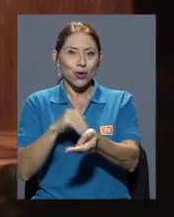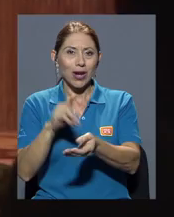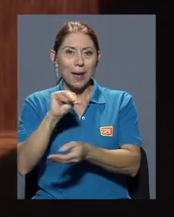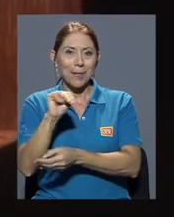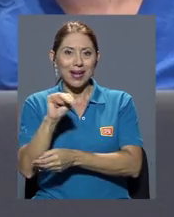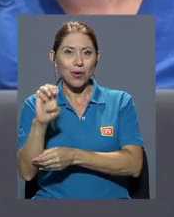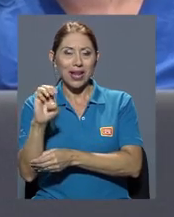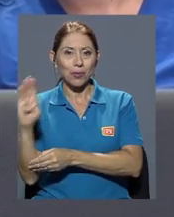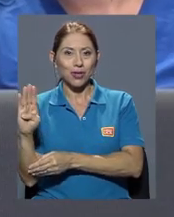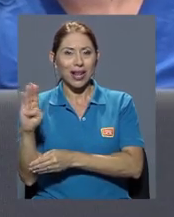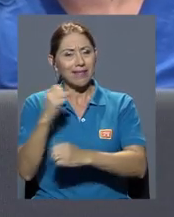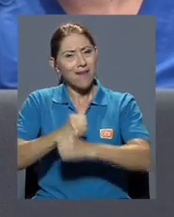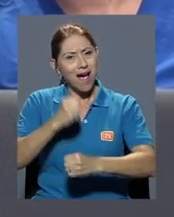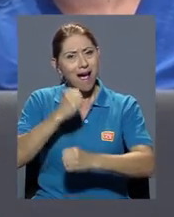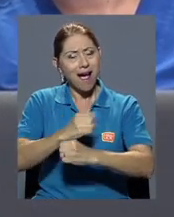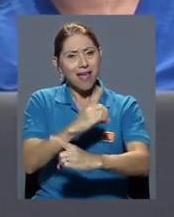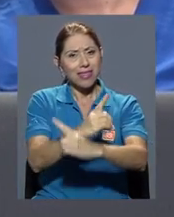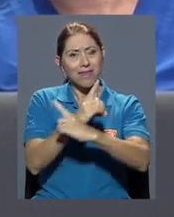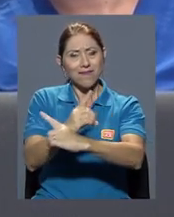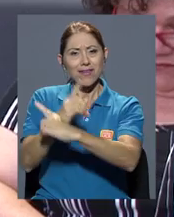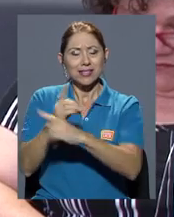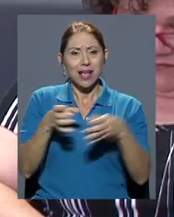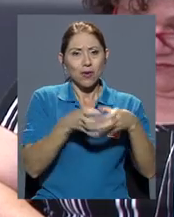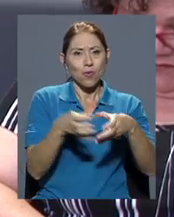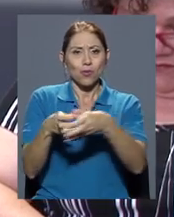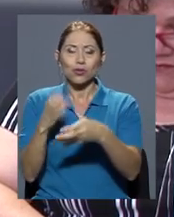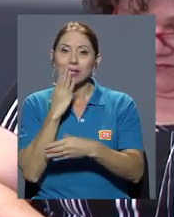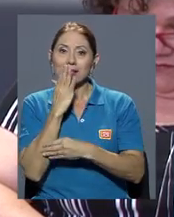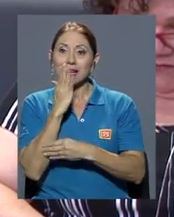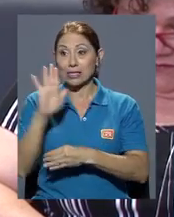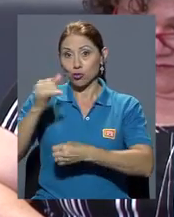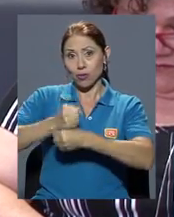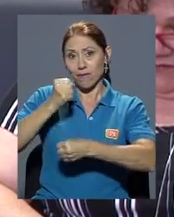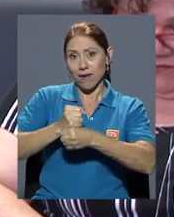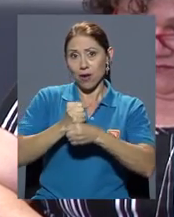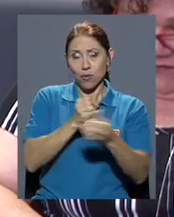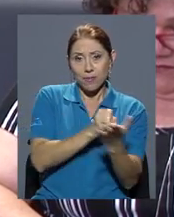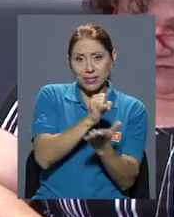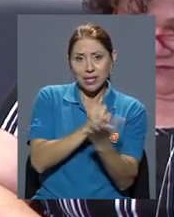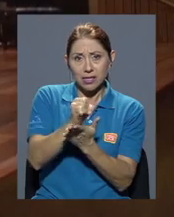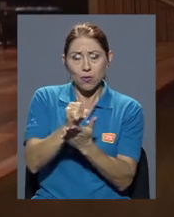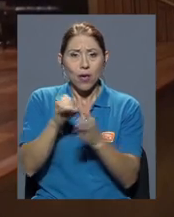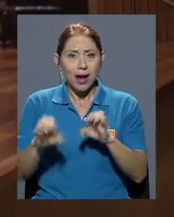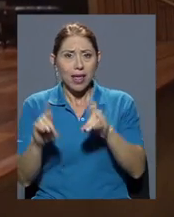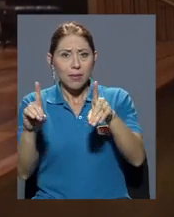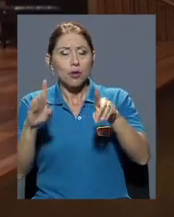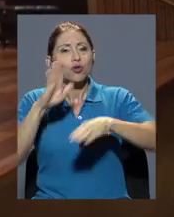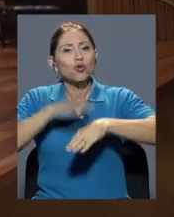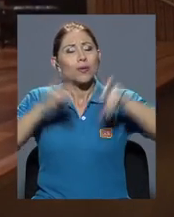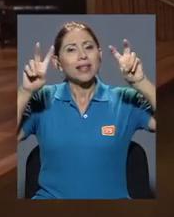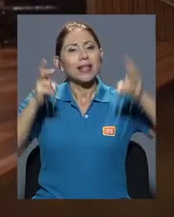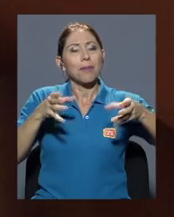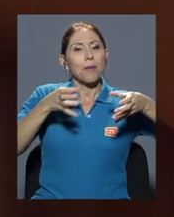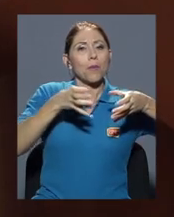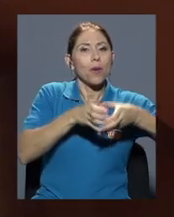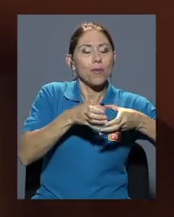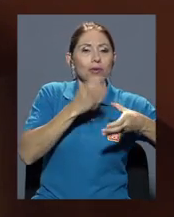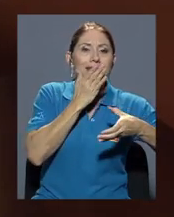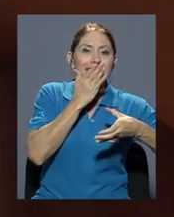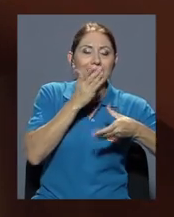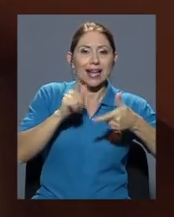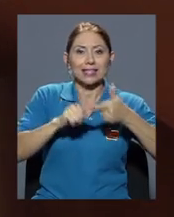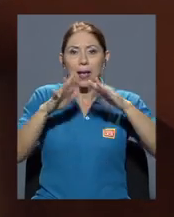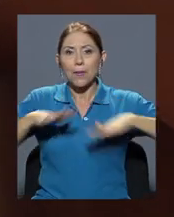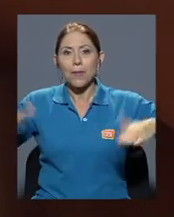por la defensa de los grupos indígenas. Su aporte investigativo y académico sobre temas de los pueblos indígenas, medio ambiente y